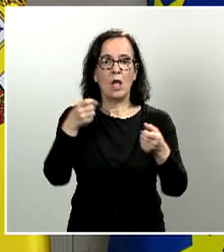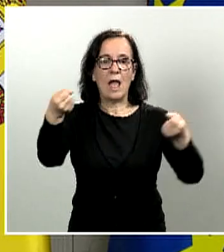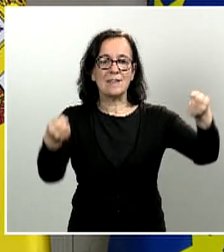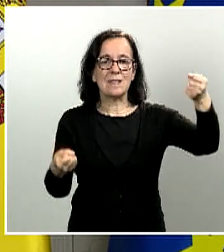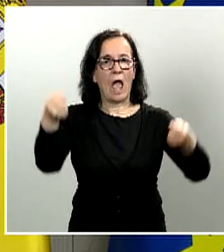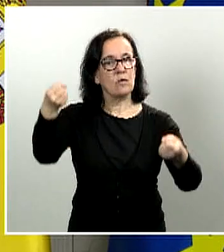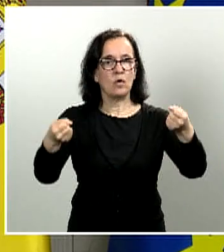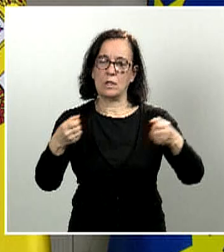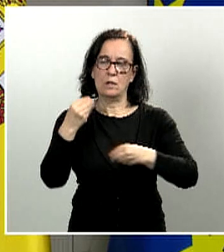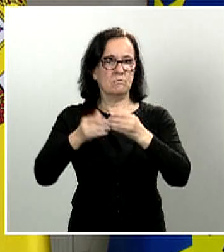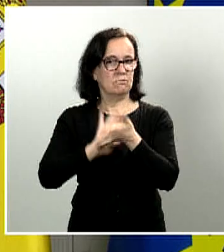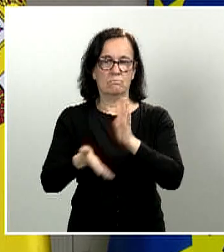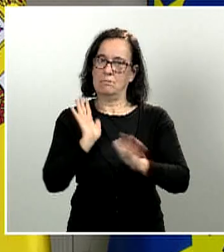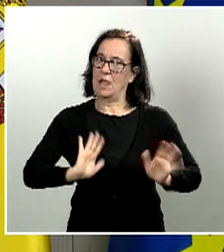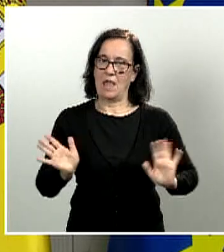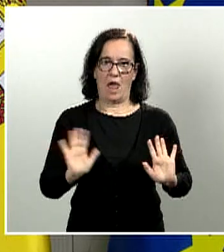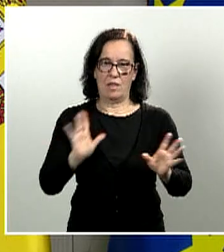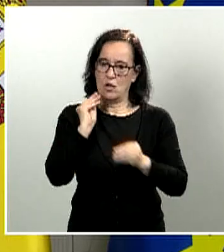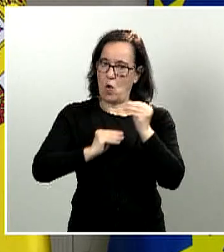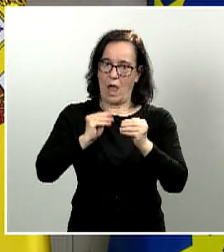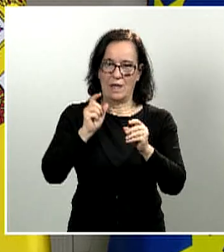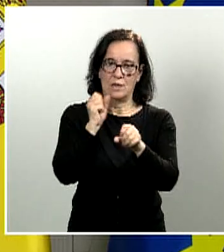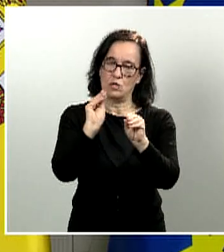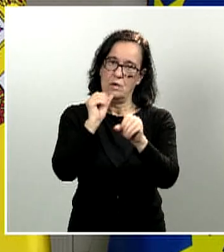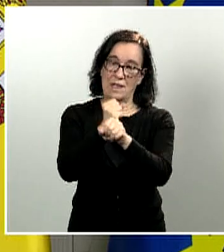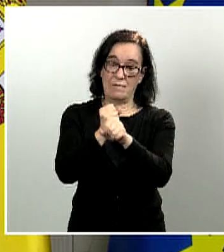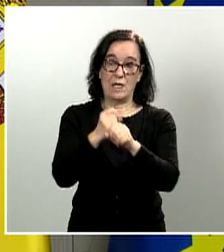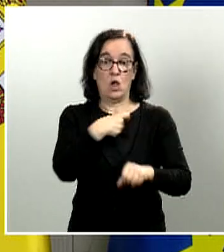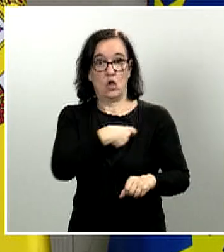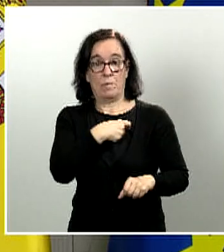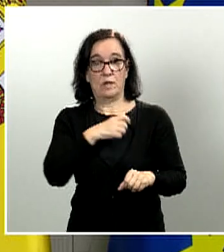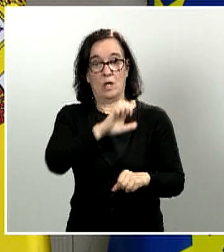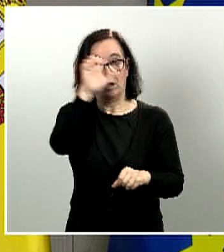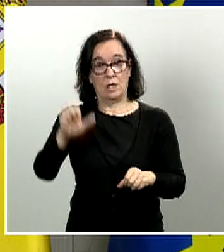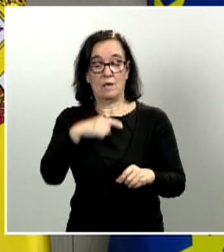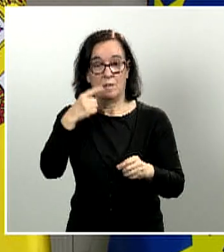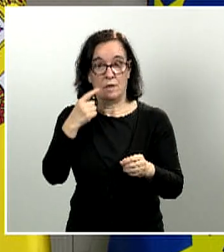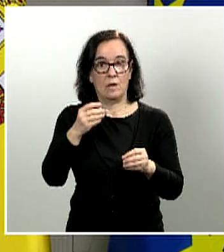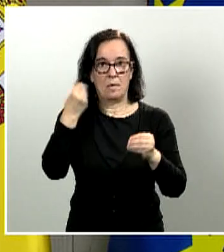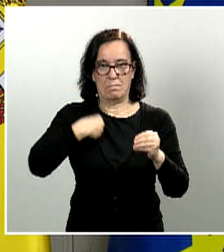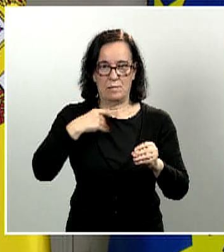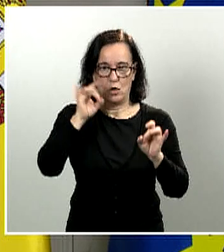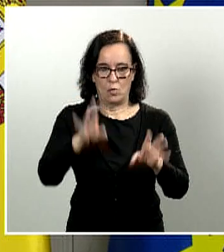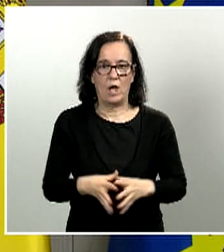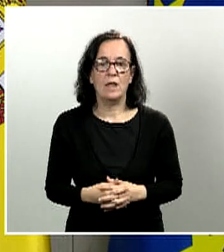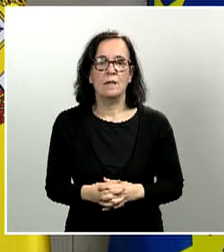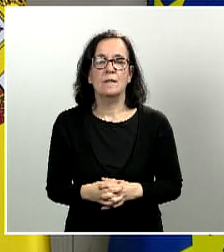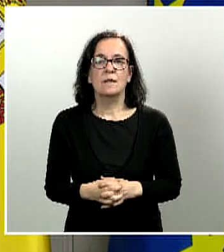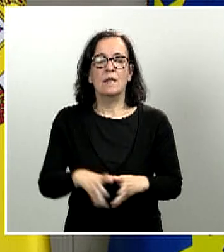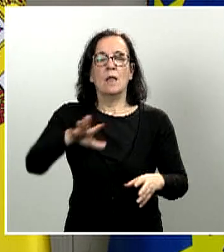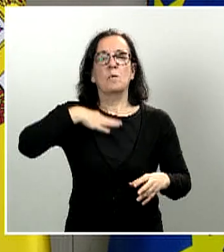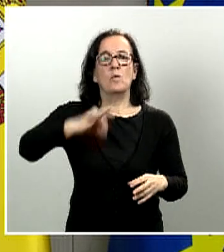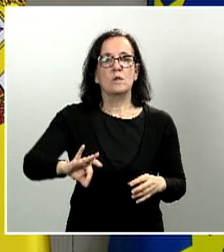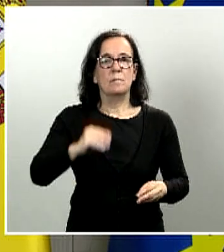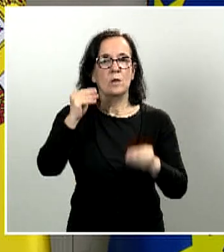carga y descarga. En este sentido, la Comisión Europea se ha pronunciado en el mismo sentido. La posibilidad de hacer una